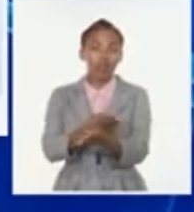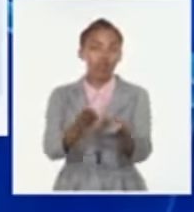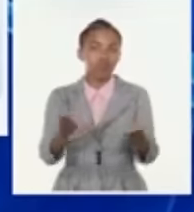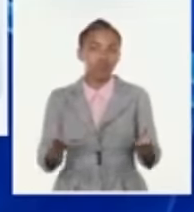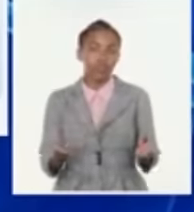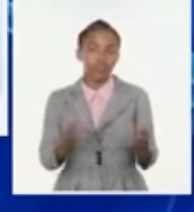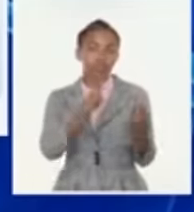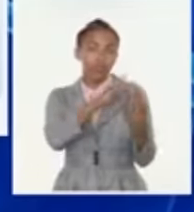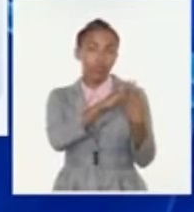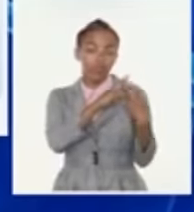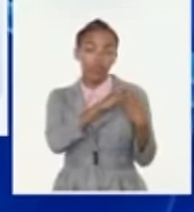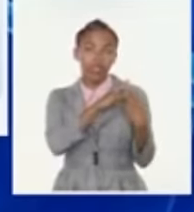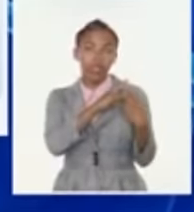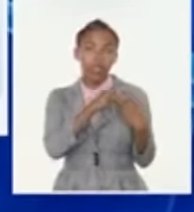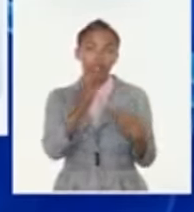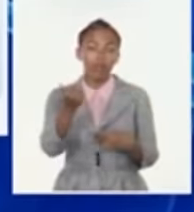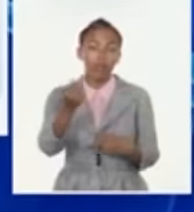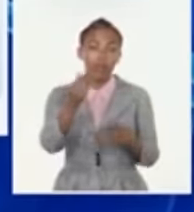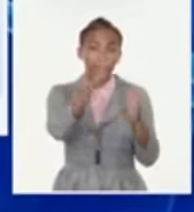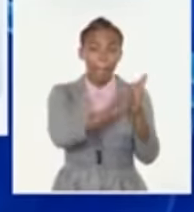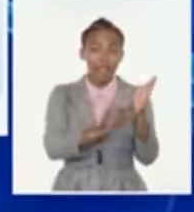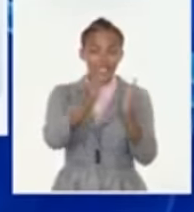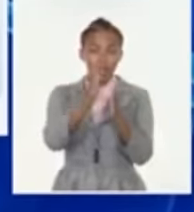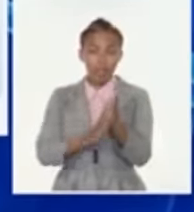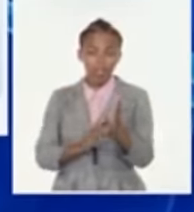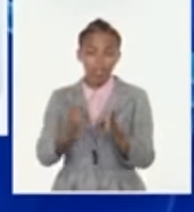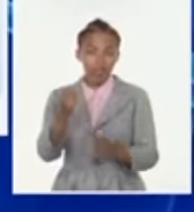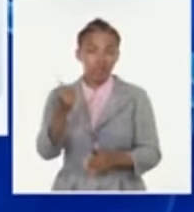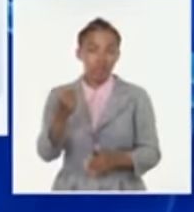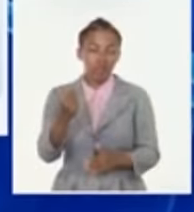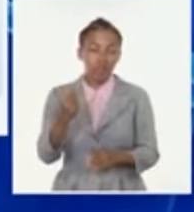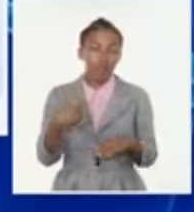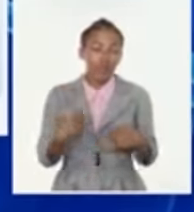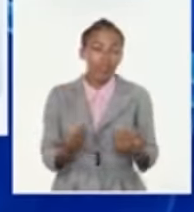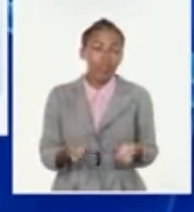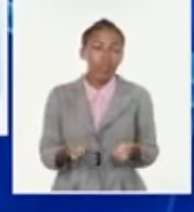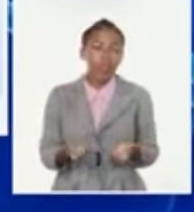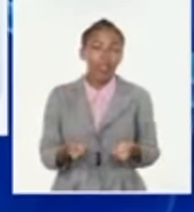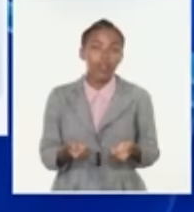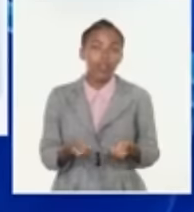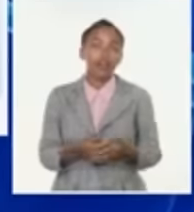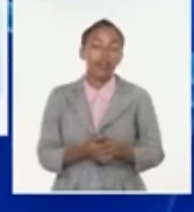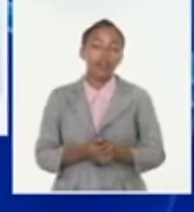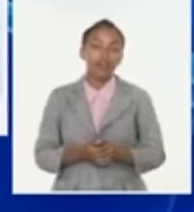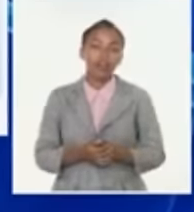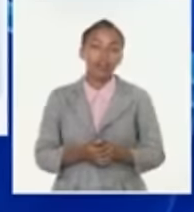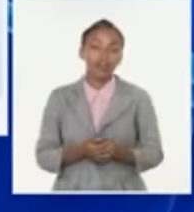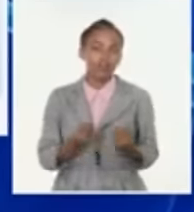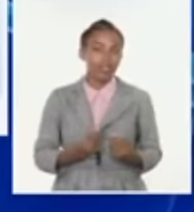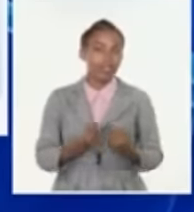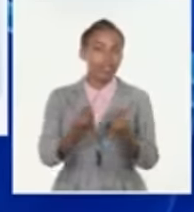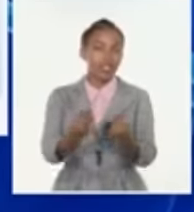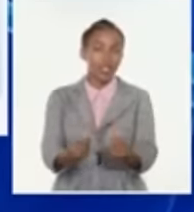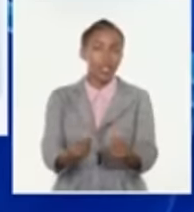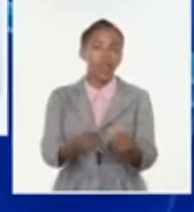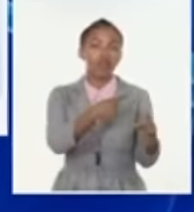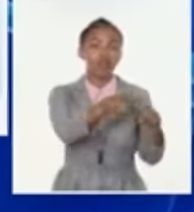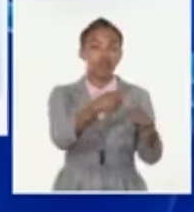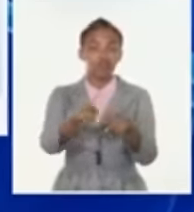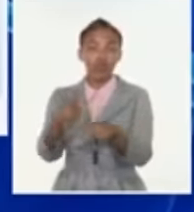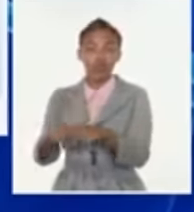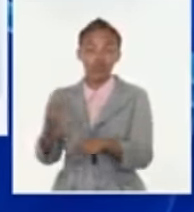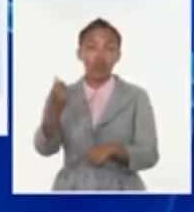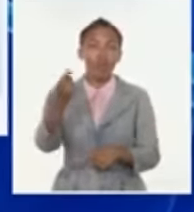presupuesto, mensualmente por la instancia correspondiente, se asignarán los recursos financieros